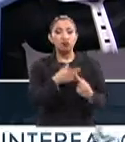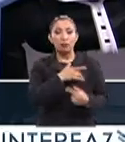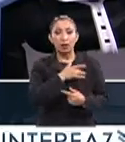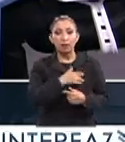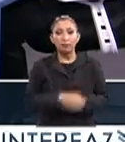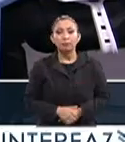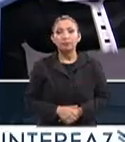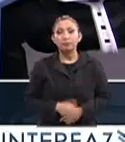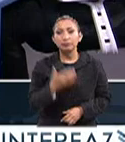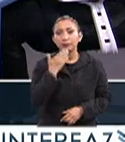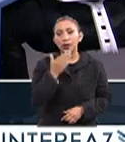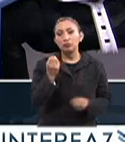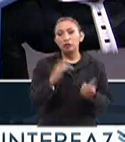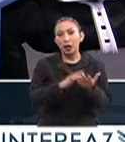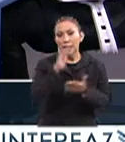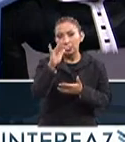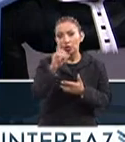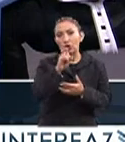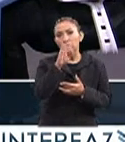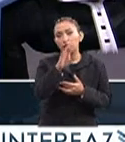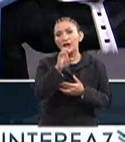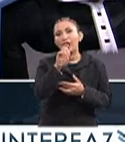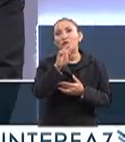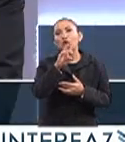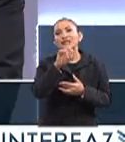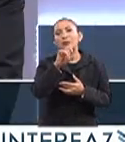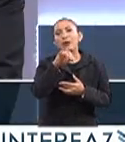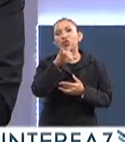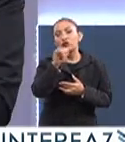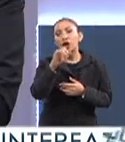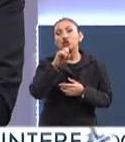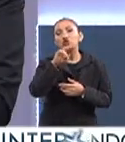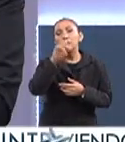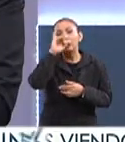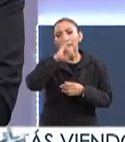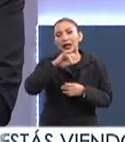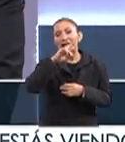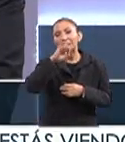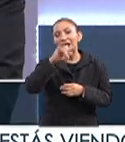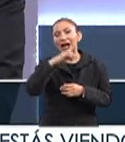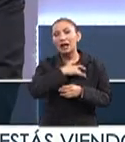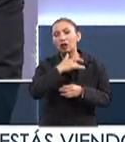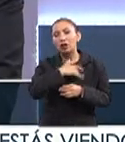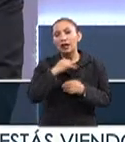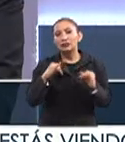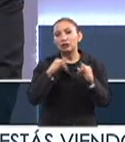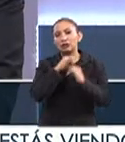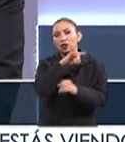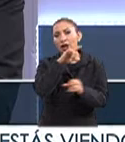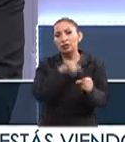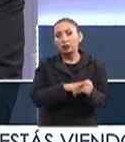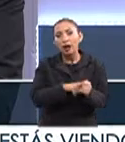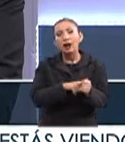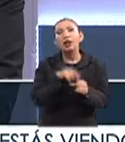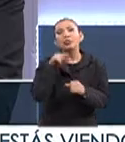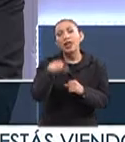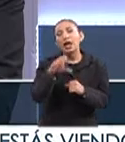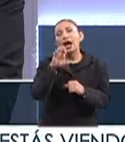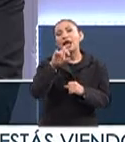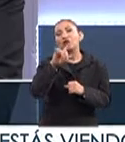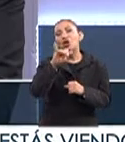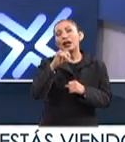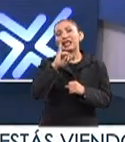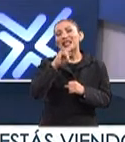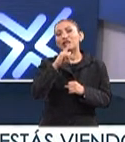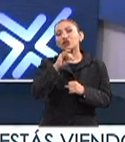Muy bien. Pues muchísimas gracias, doctor Ulises Mendoza González, su jefe de residentes de cardiología en el Instituto Nacional de